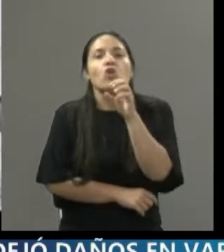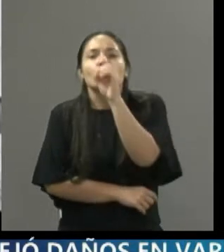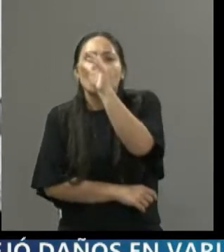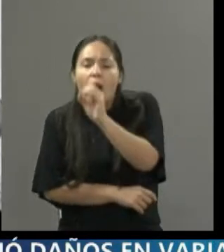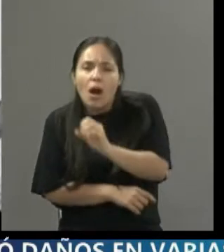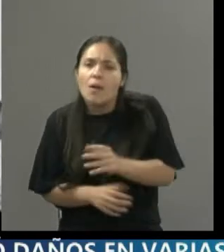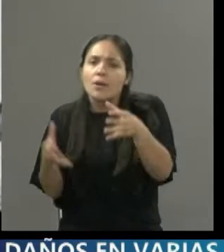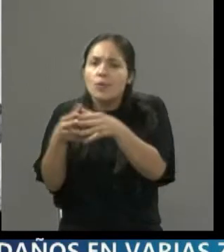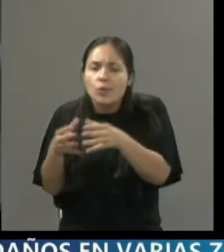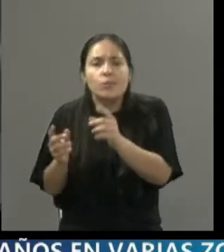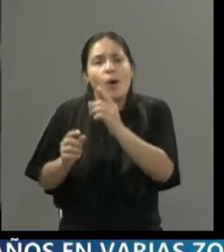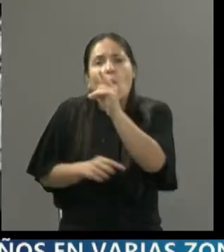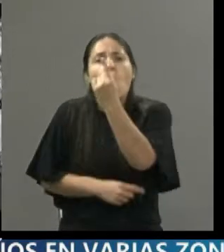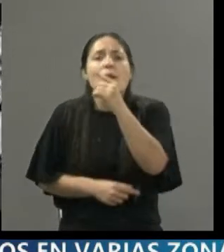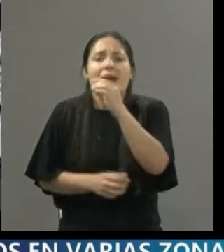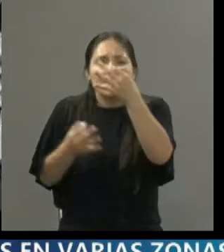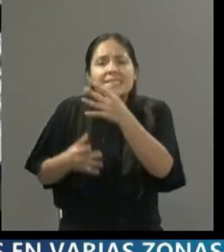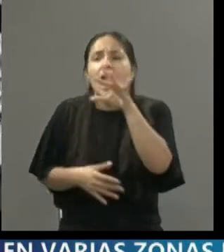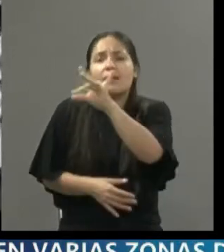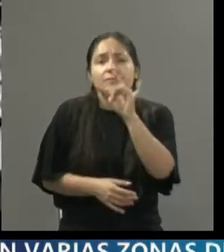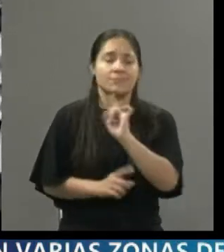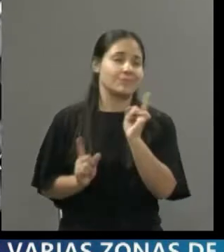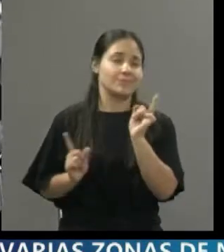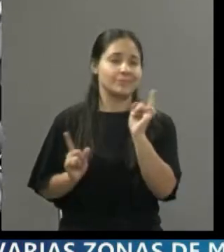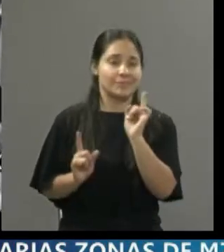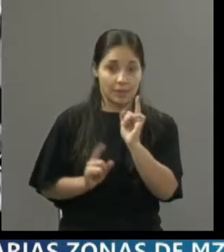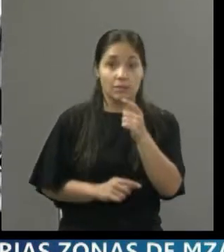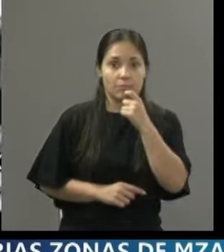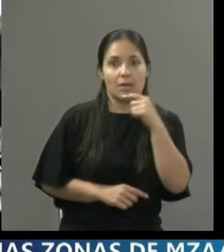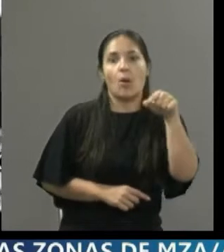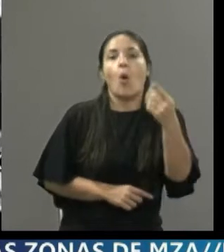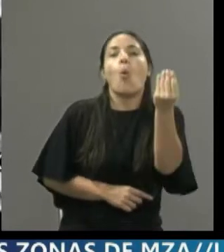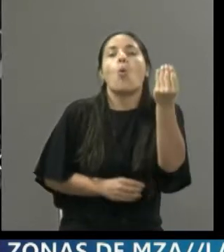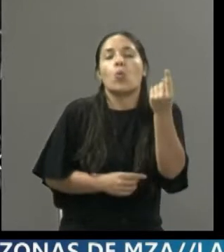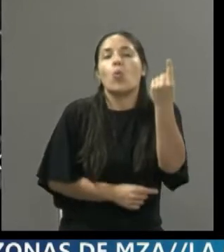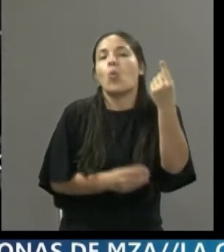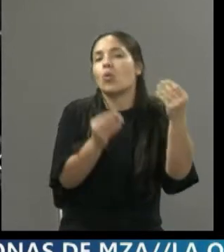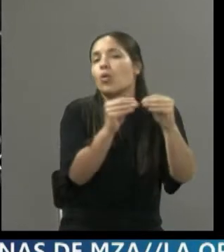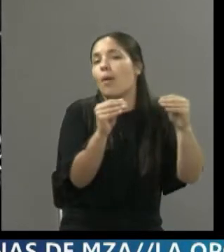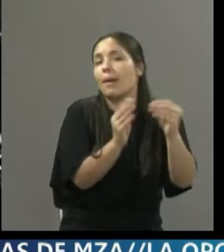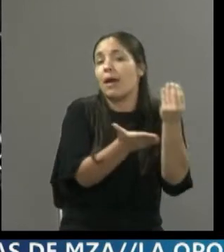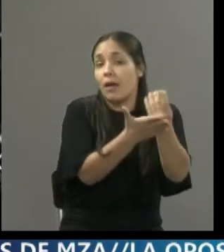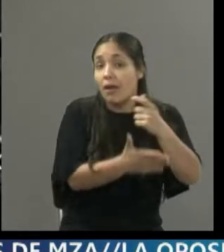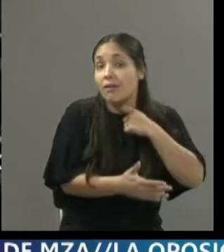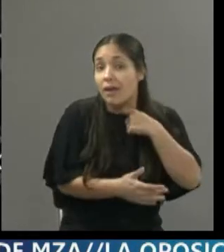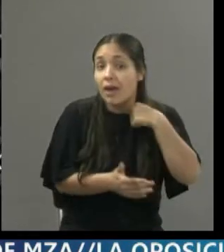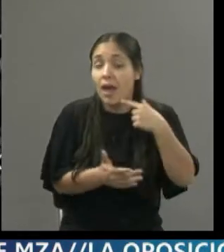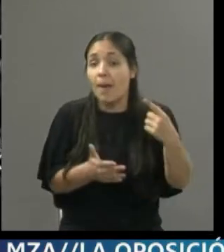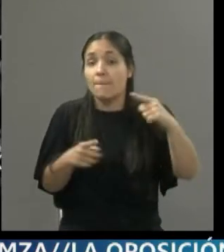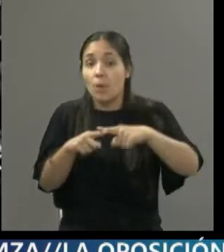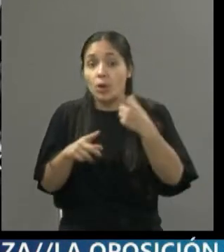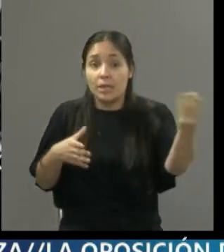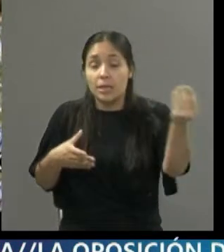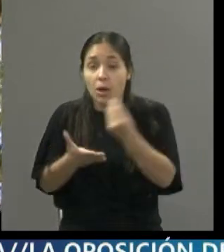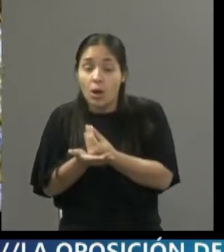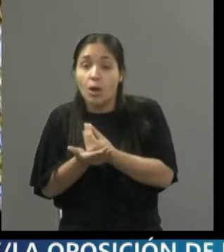en ningún partido como institución. Ahora, si algún integrante de la asociación quisiera militar, y de hecho hay muchos compañeros que militan en otras